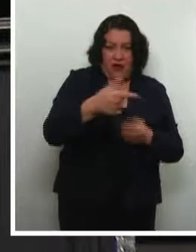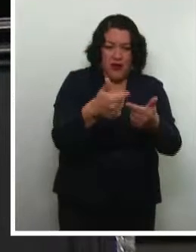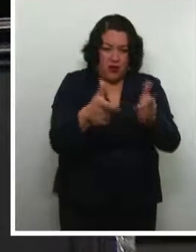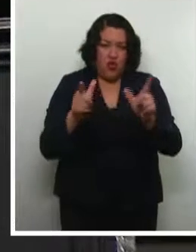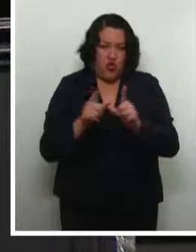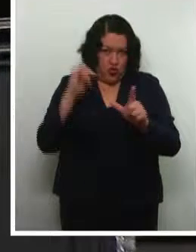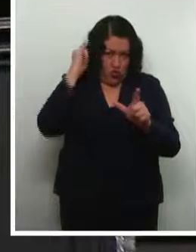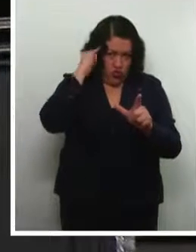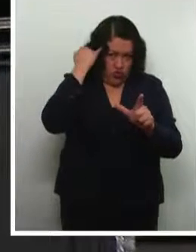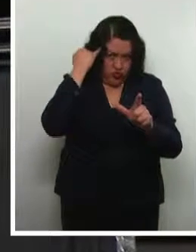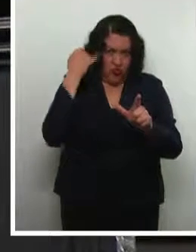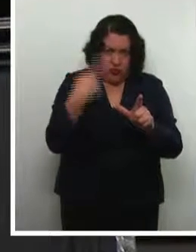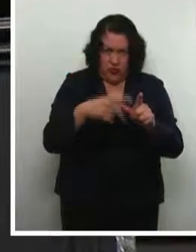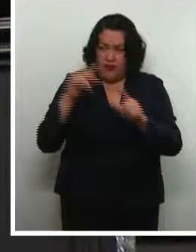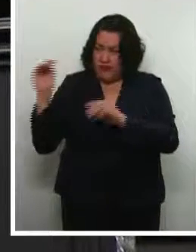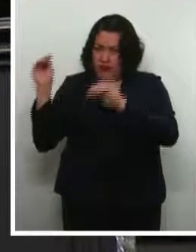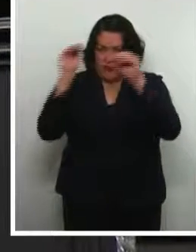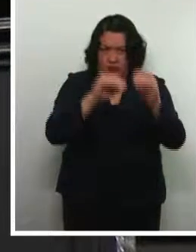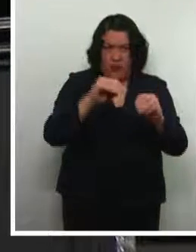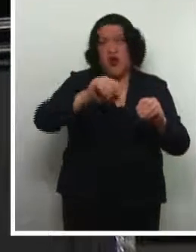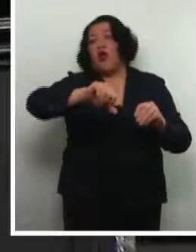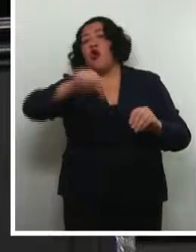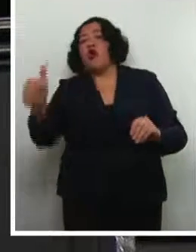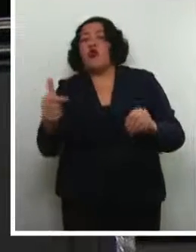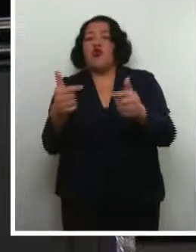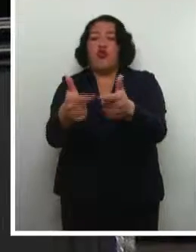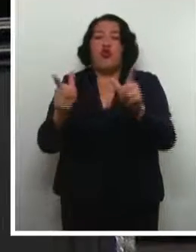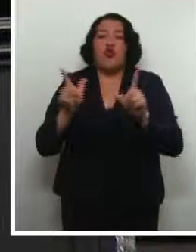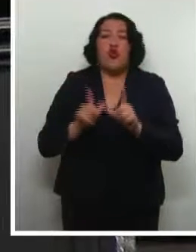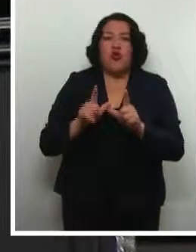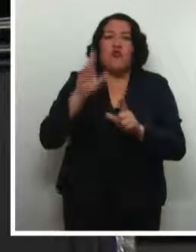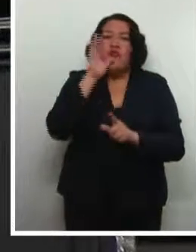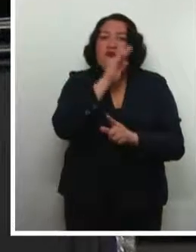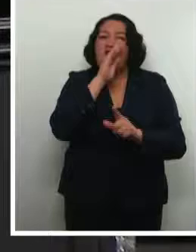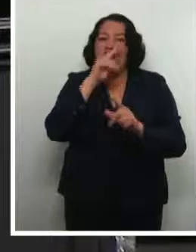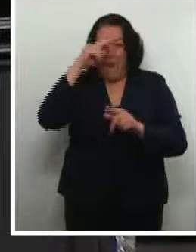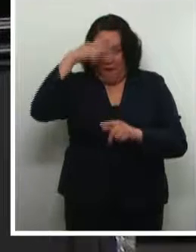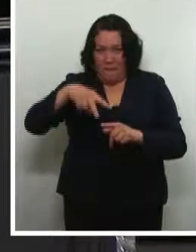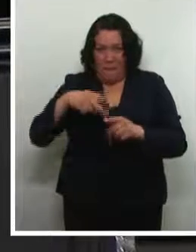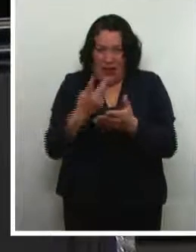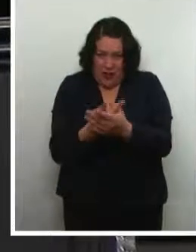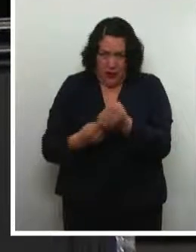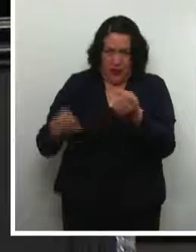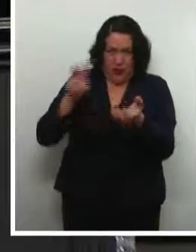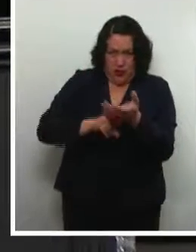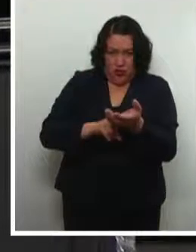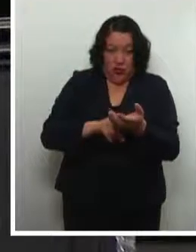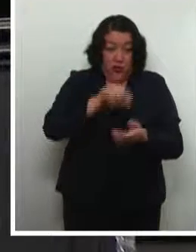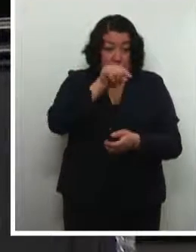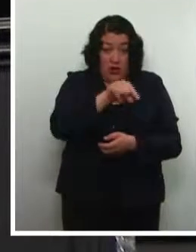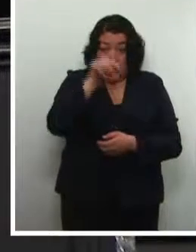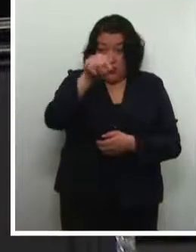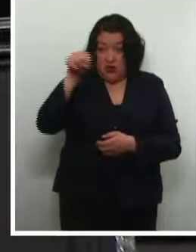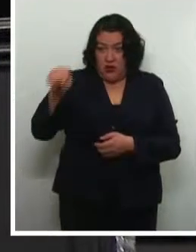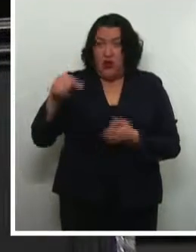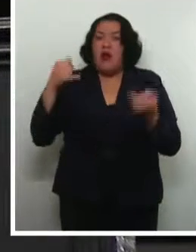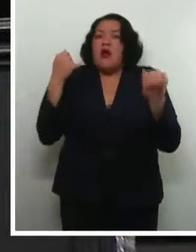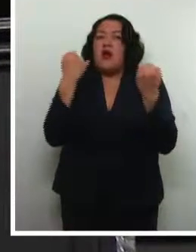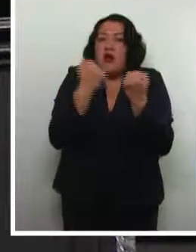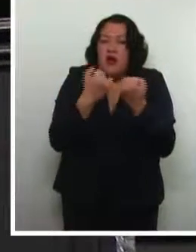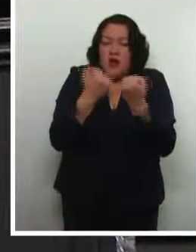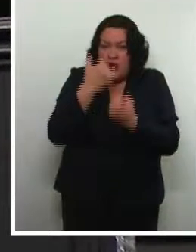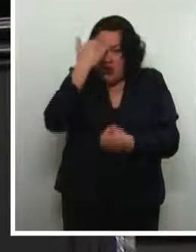indígenas residentes y afromexicanos se les consultará de manera obligatoria